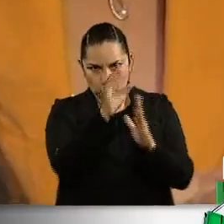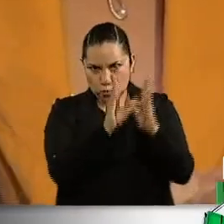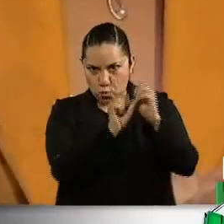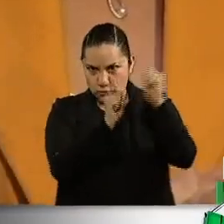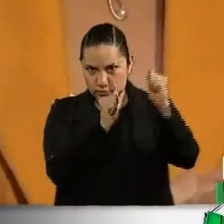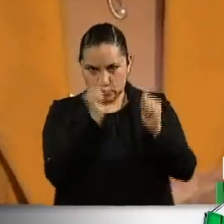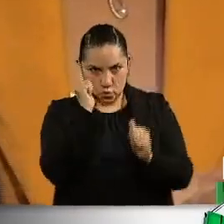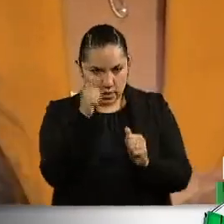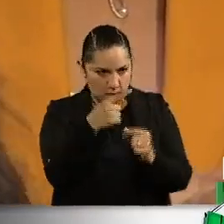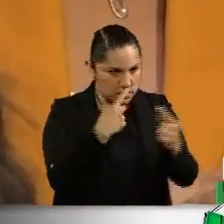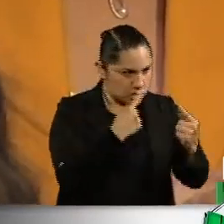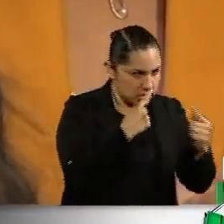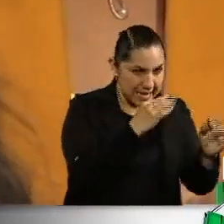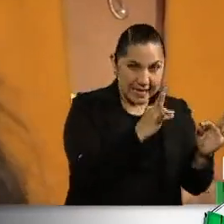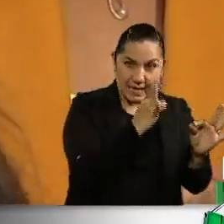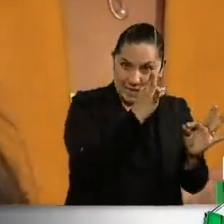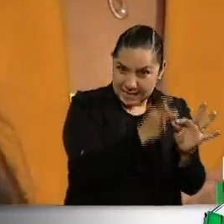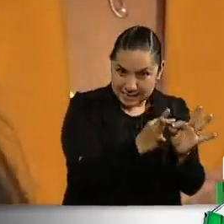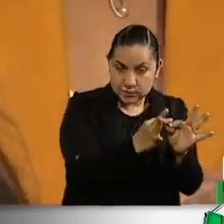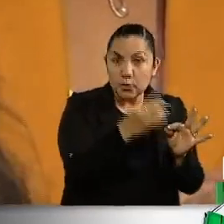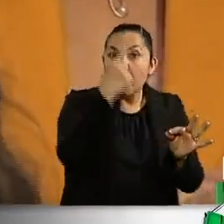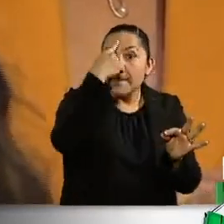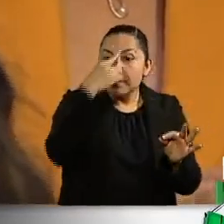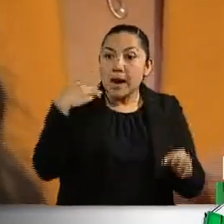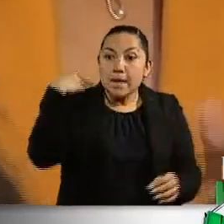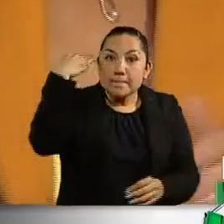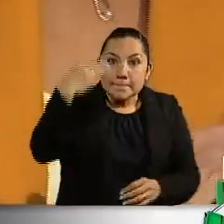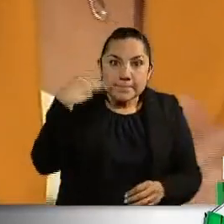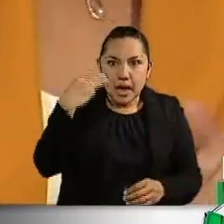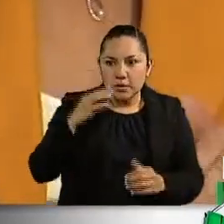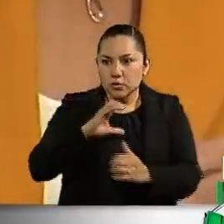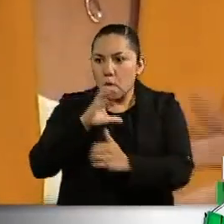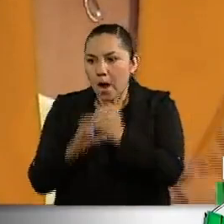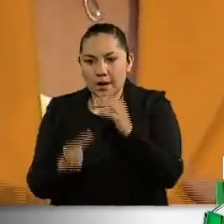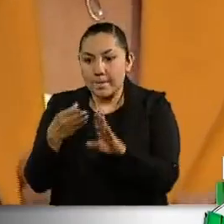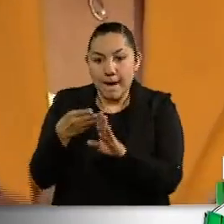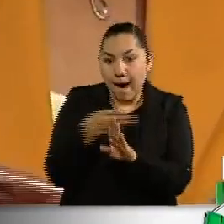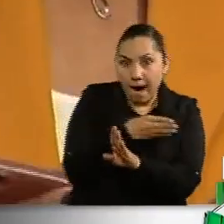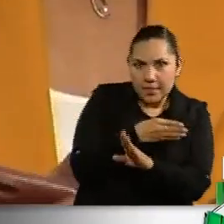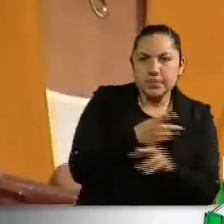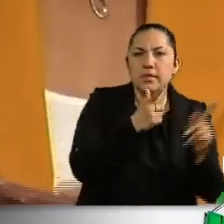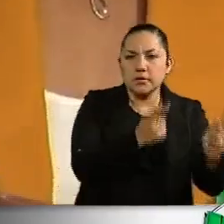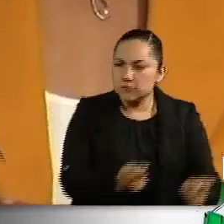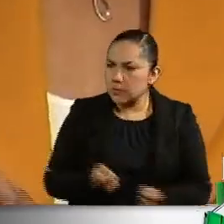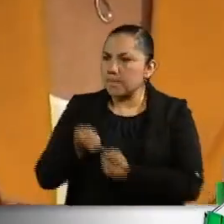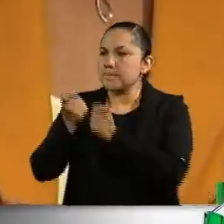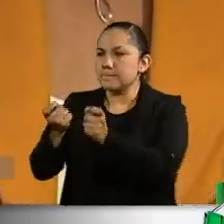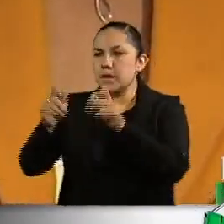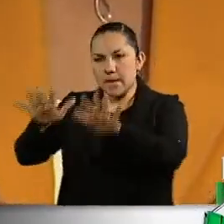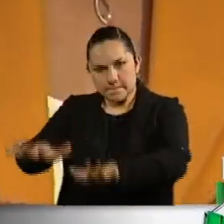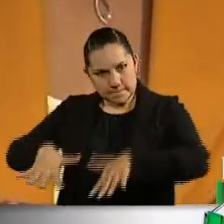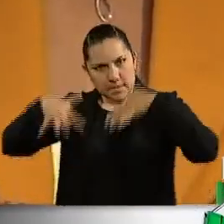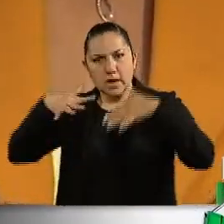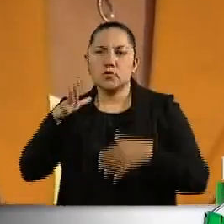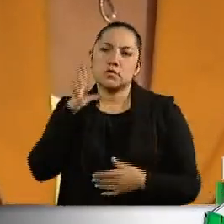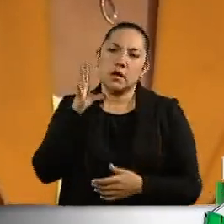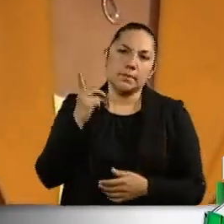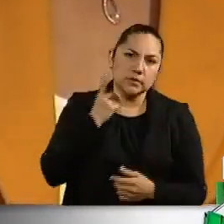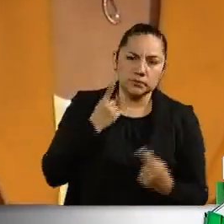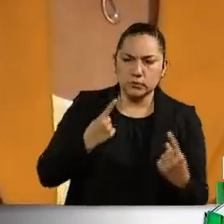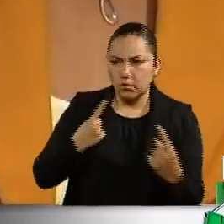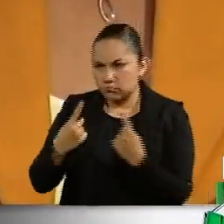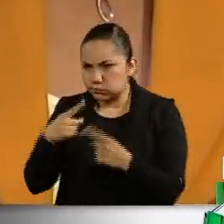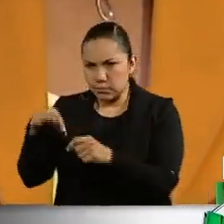breve, sin que termine el mes de marzo, pase al Pleno de la Cámara de Diputados. De tal forma que